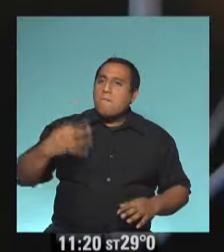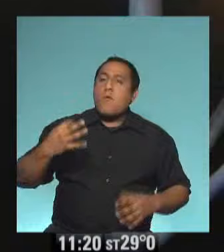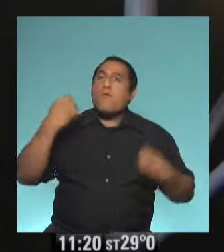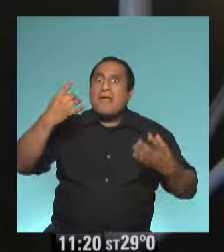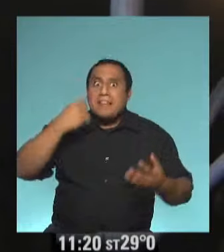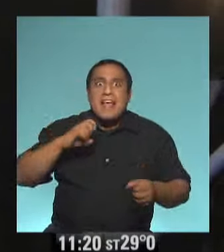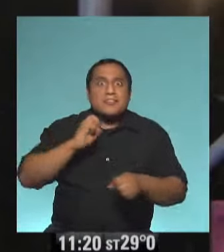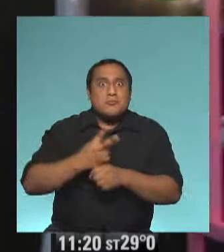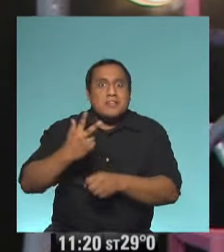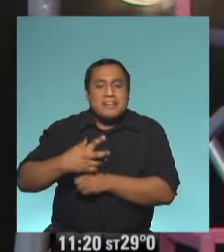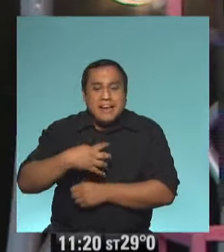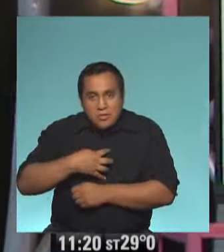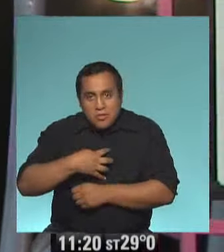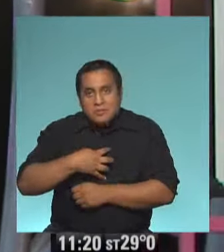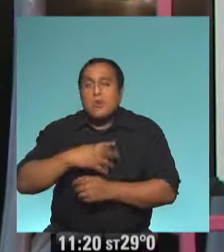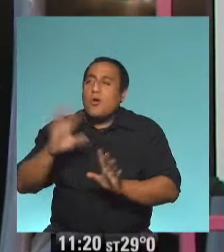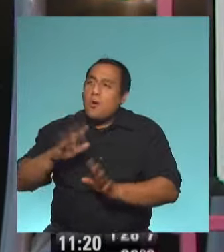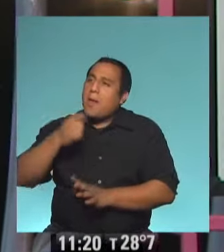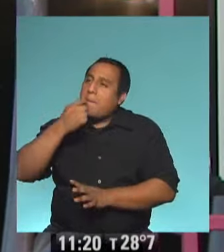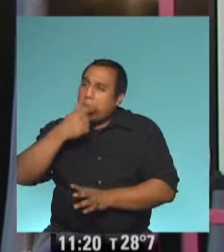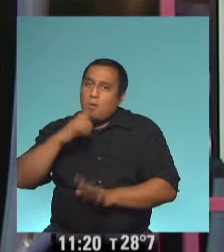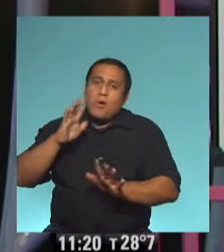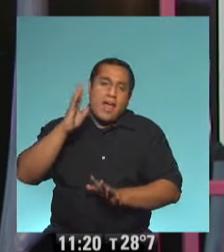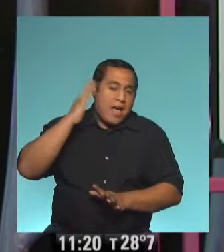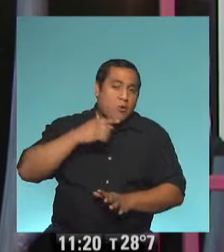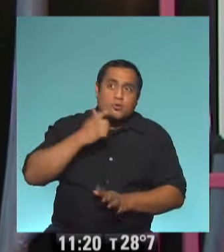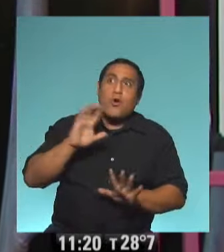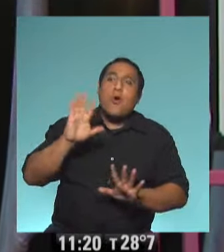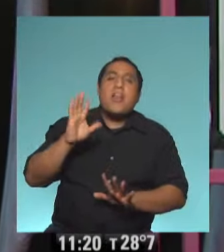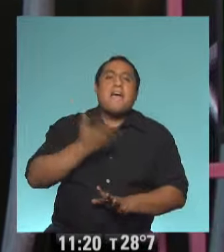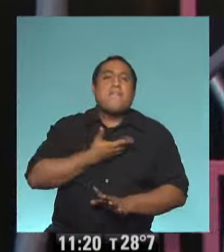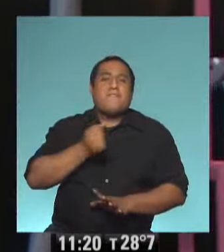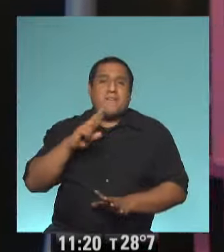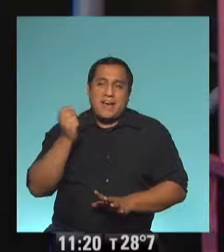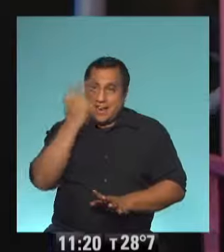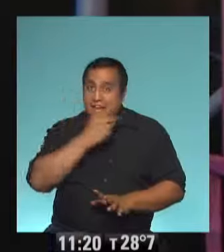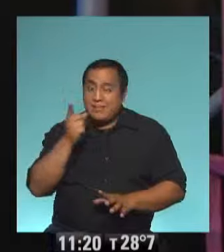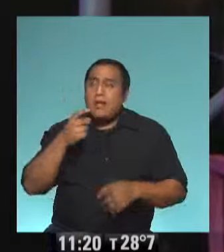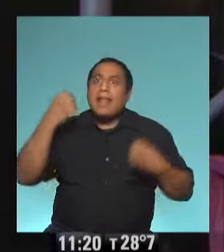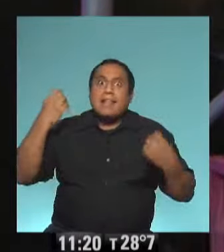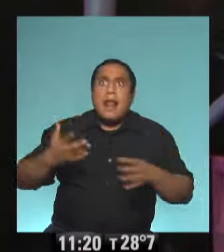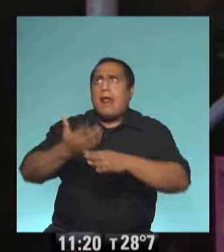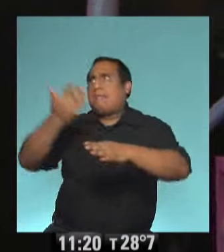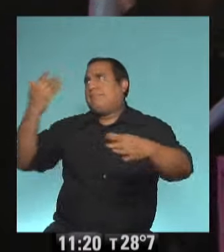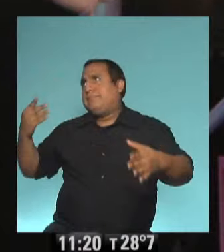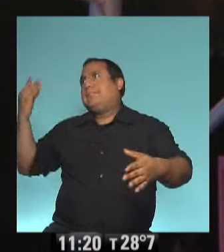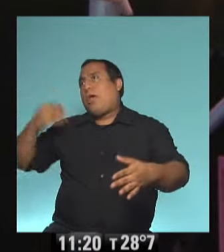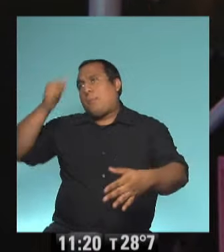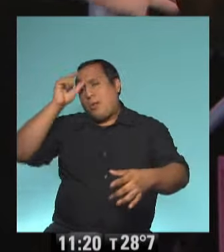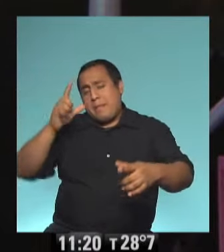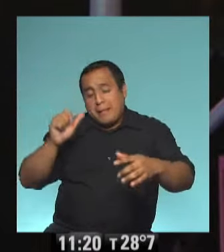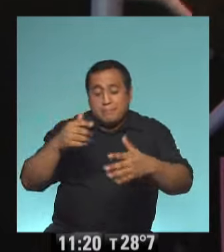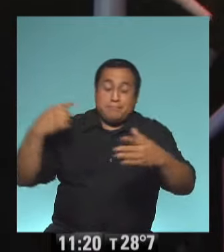días, segundo y tercer grado. Hola, Aus, hola, Mau, hola, Fara. ¿Cómo están todos y todas después de este fin de extra